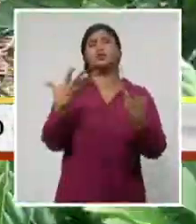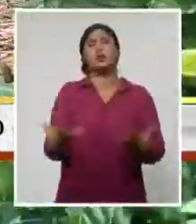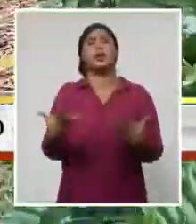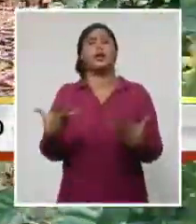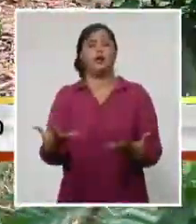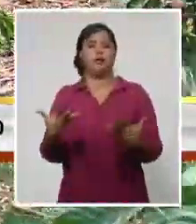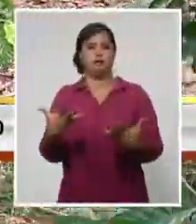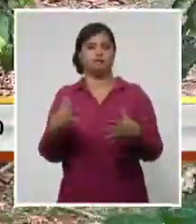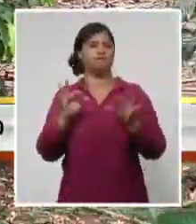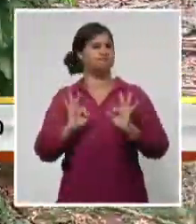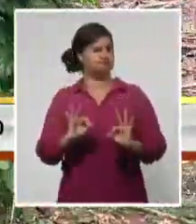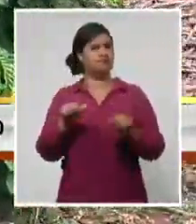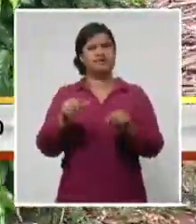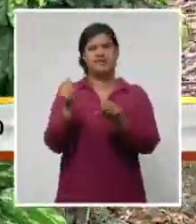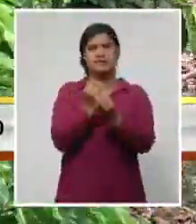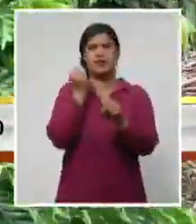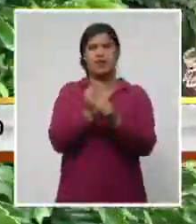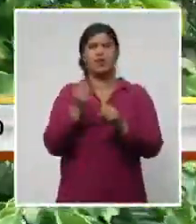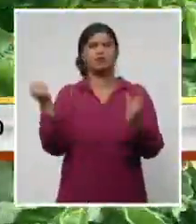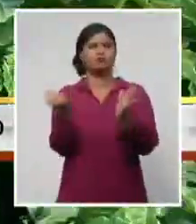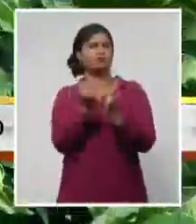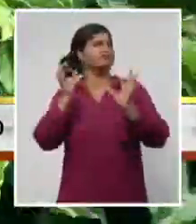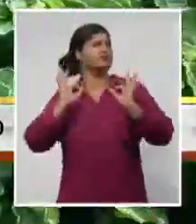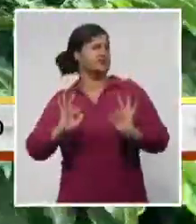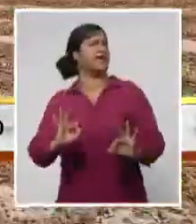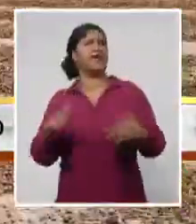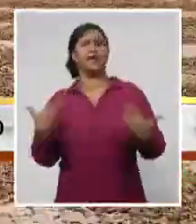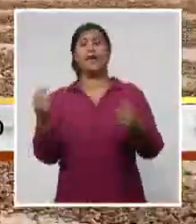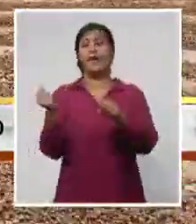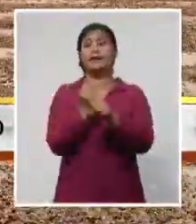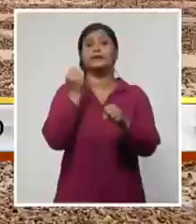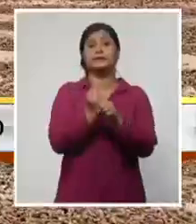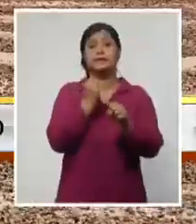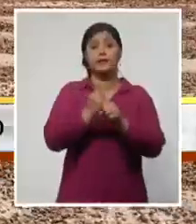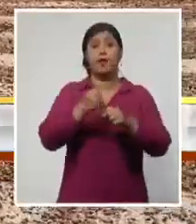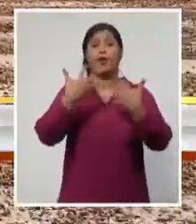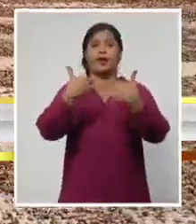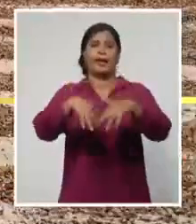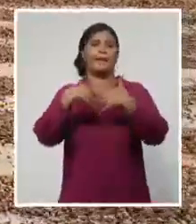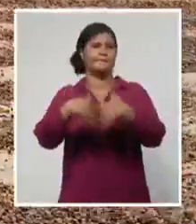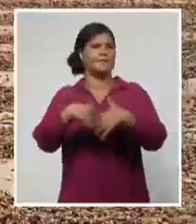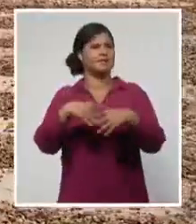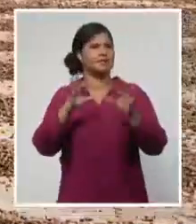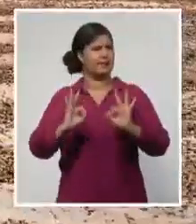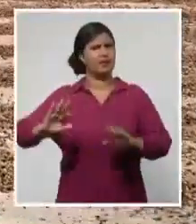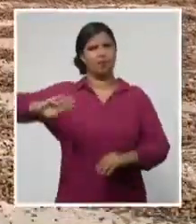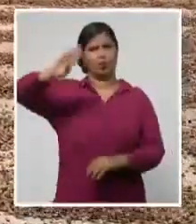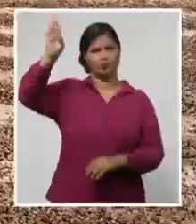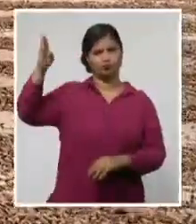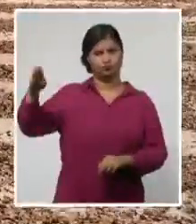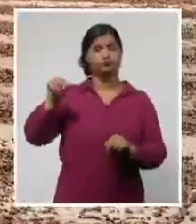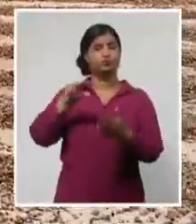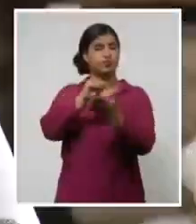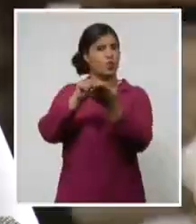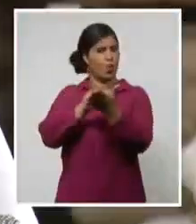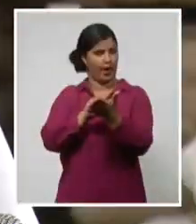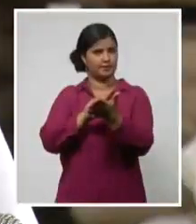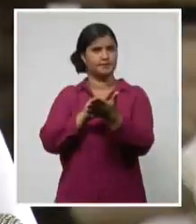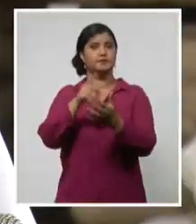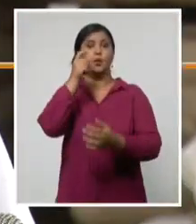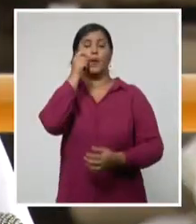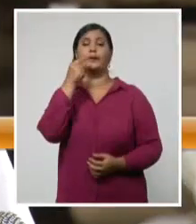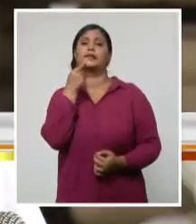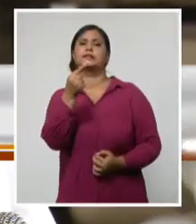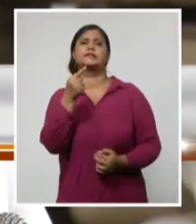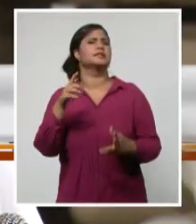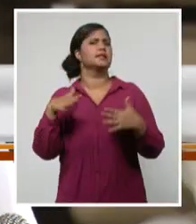confirma la labor en el programa de desarrollo de las empresas de la región del escambray gracias a la entrega de café y al acopio de estas empresas